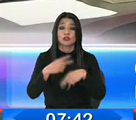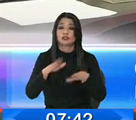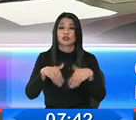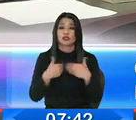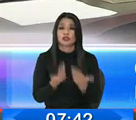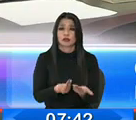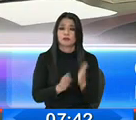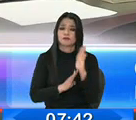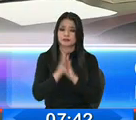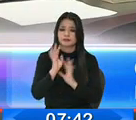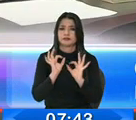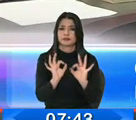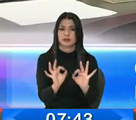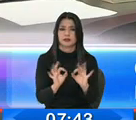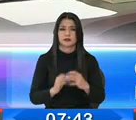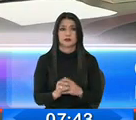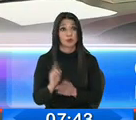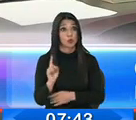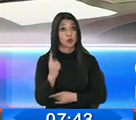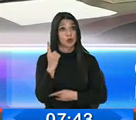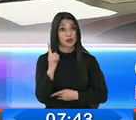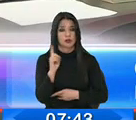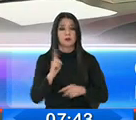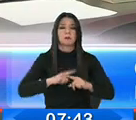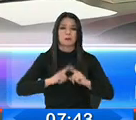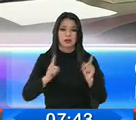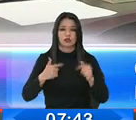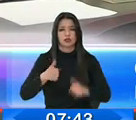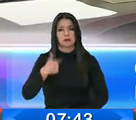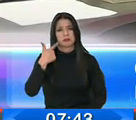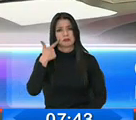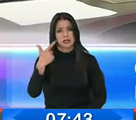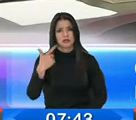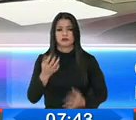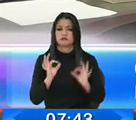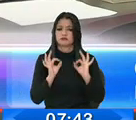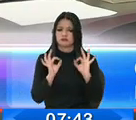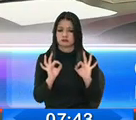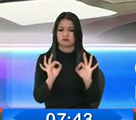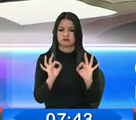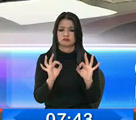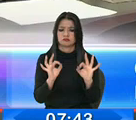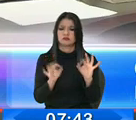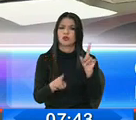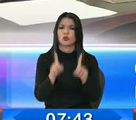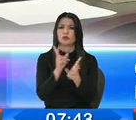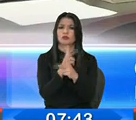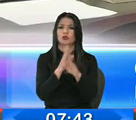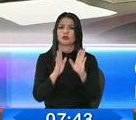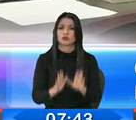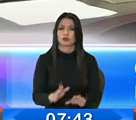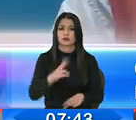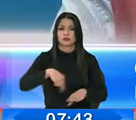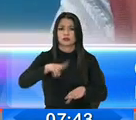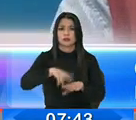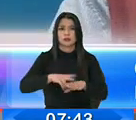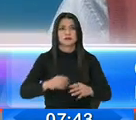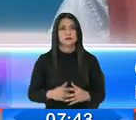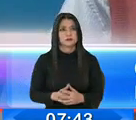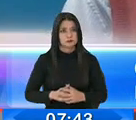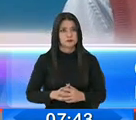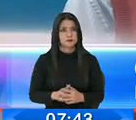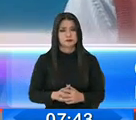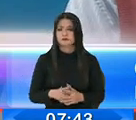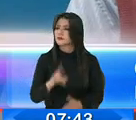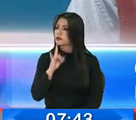herramienta de desarrollo. No es la única, pero sí creo que genera una plataforma para muchos productores nacionales. Desde la visión de los